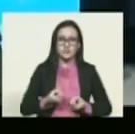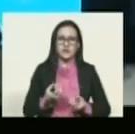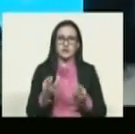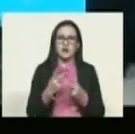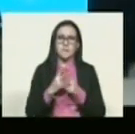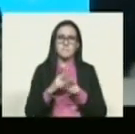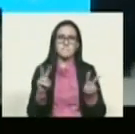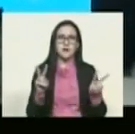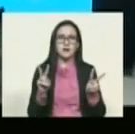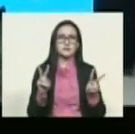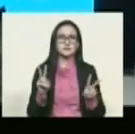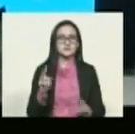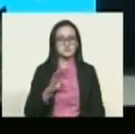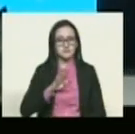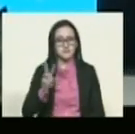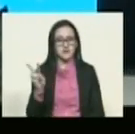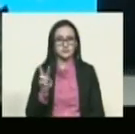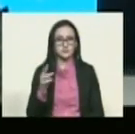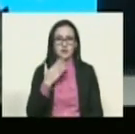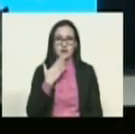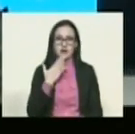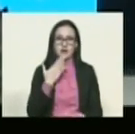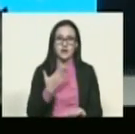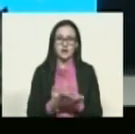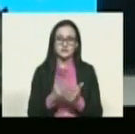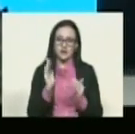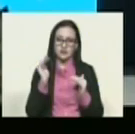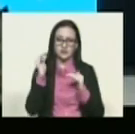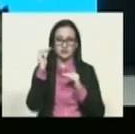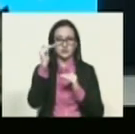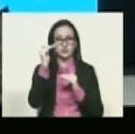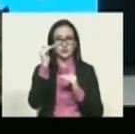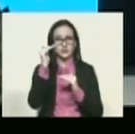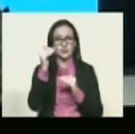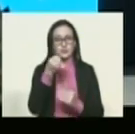la paz de la patria. Muchas gracias por su atención y buenas tardes.